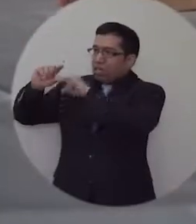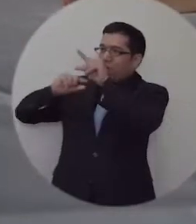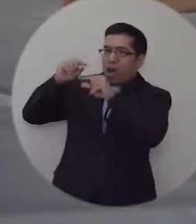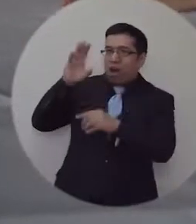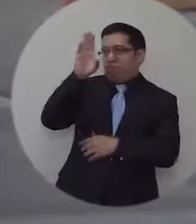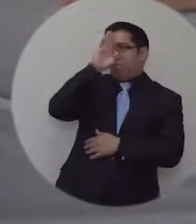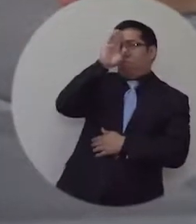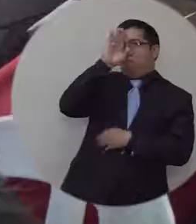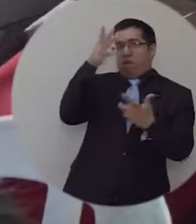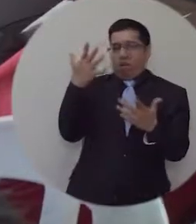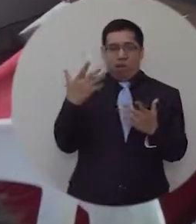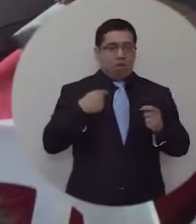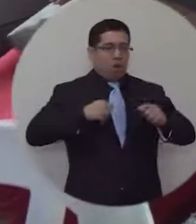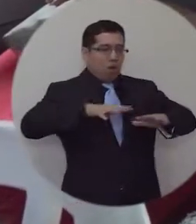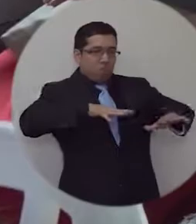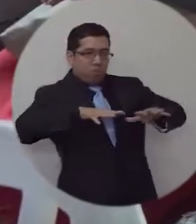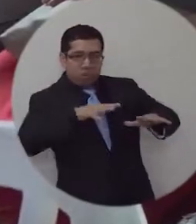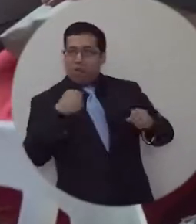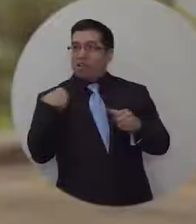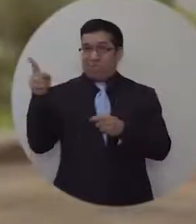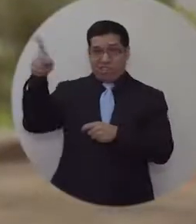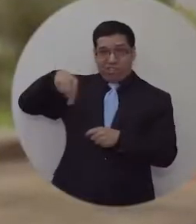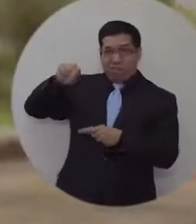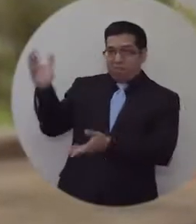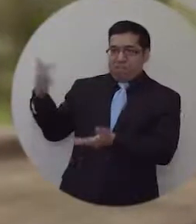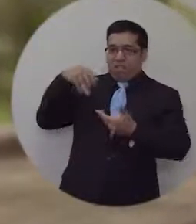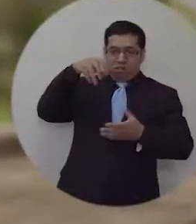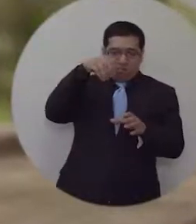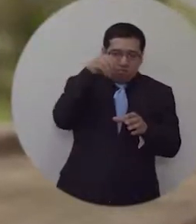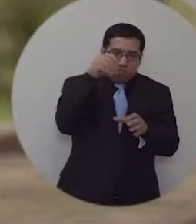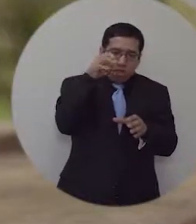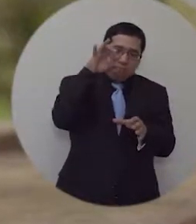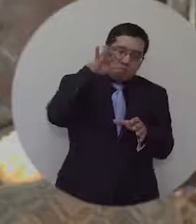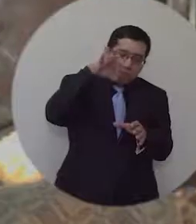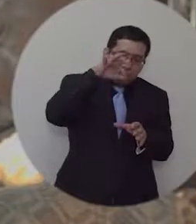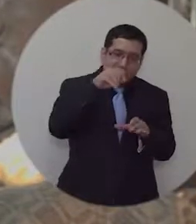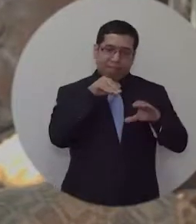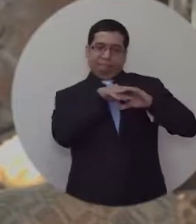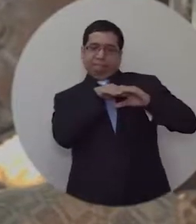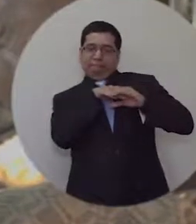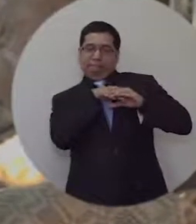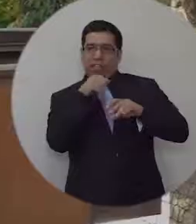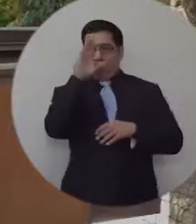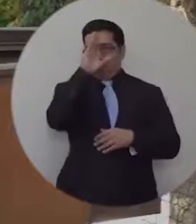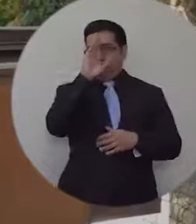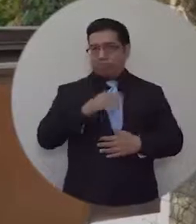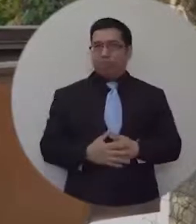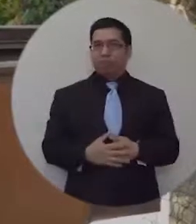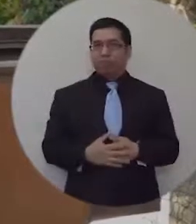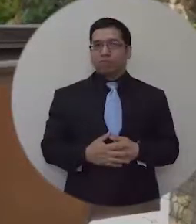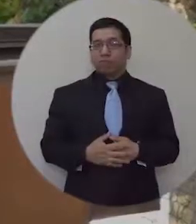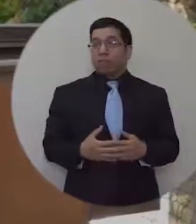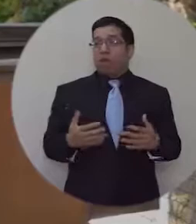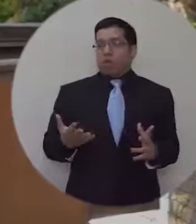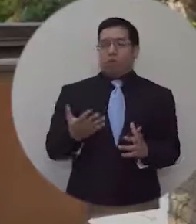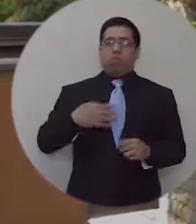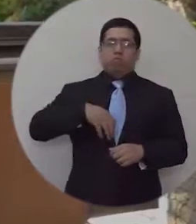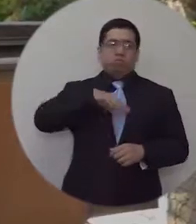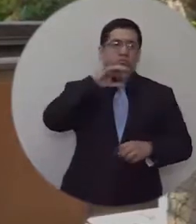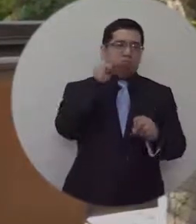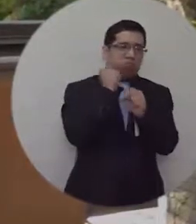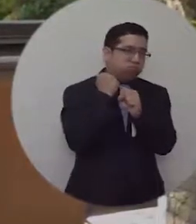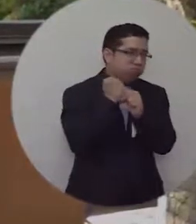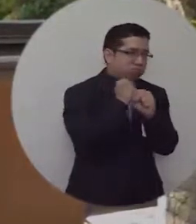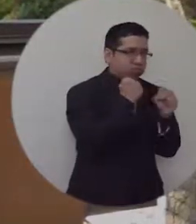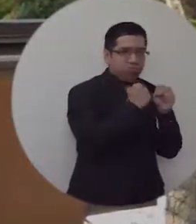muy bueno esto. Cómo administrar, nos dio una alcancía, cómo tenemos que ahorrar. Tuvimos